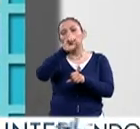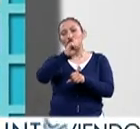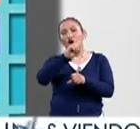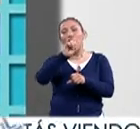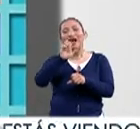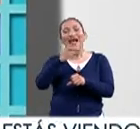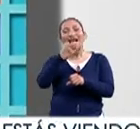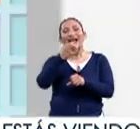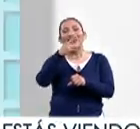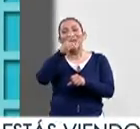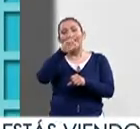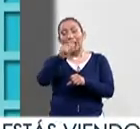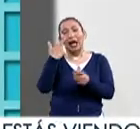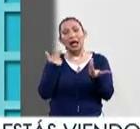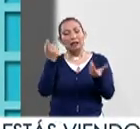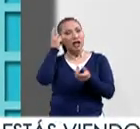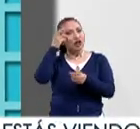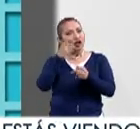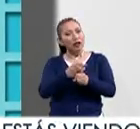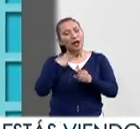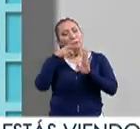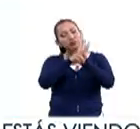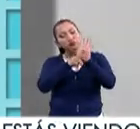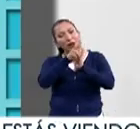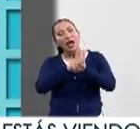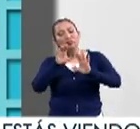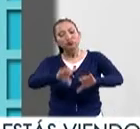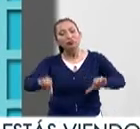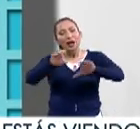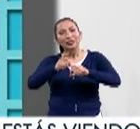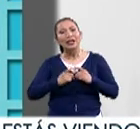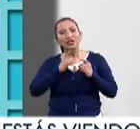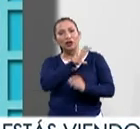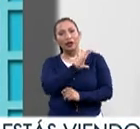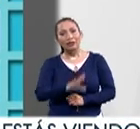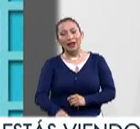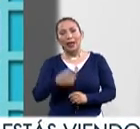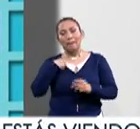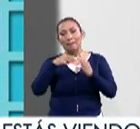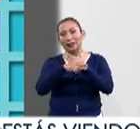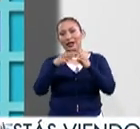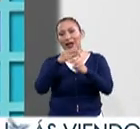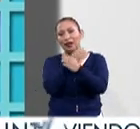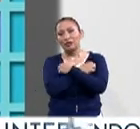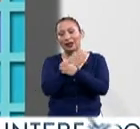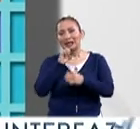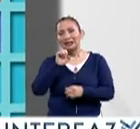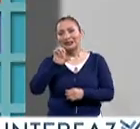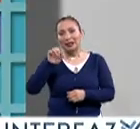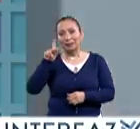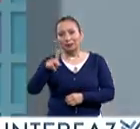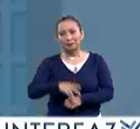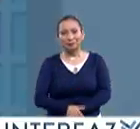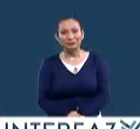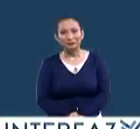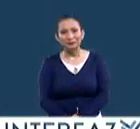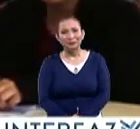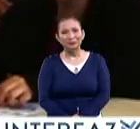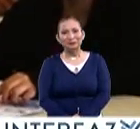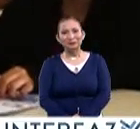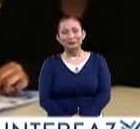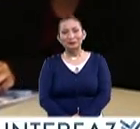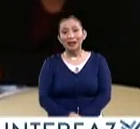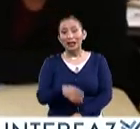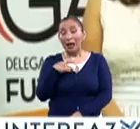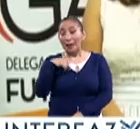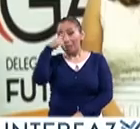Peña, director de medios audiovisuales e informáticos de la Dirección General de Materiales Educativos de la SEP.